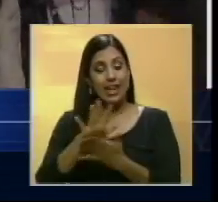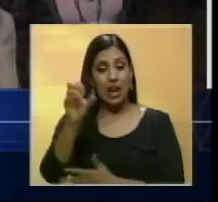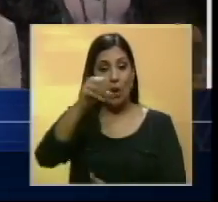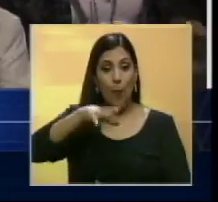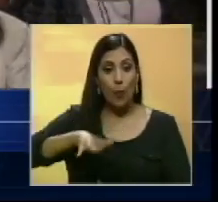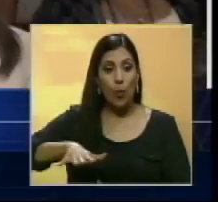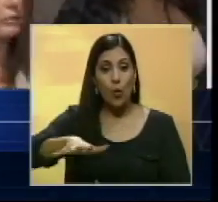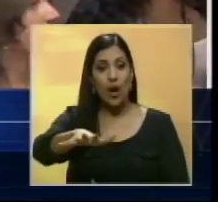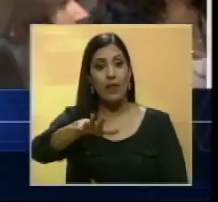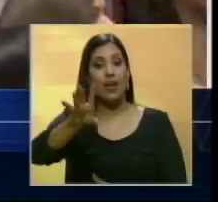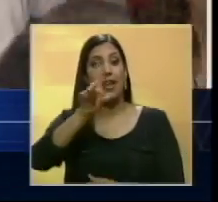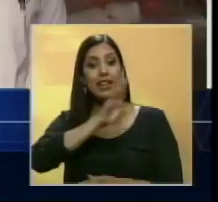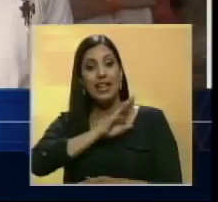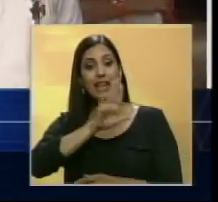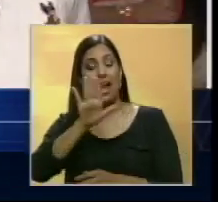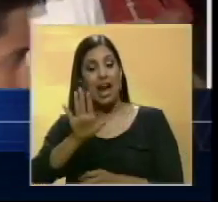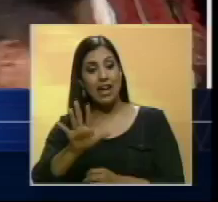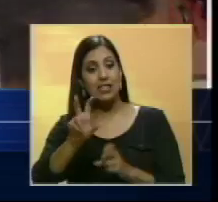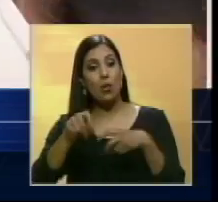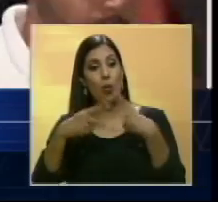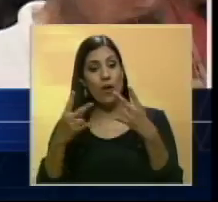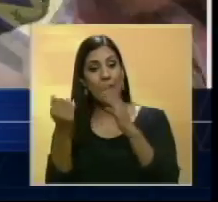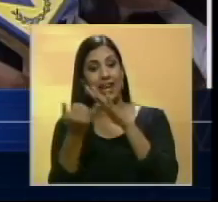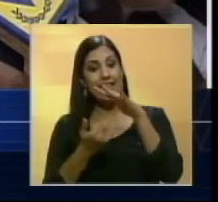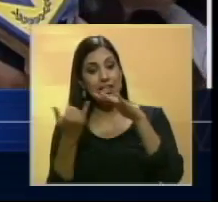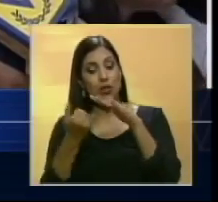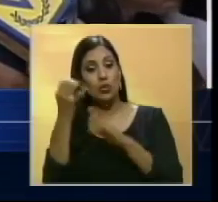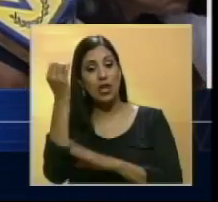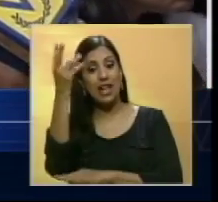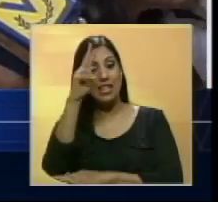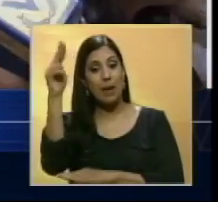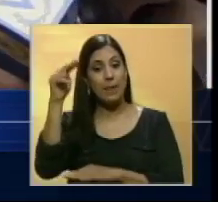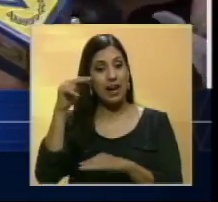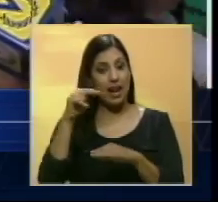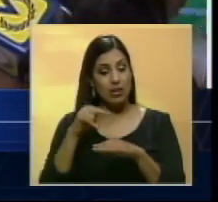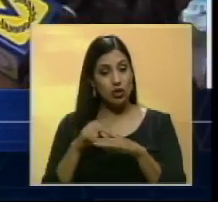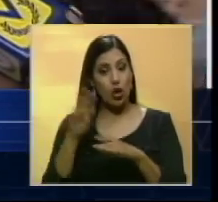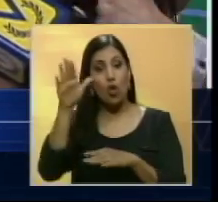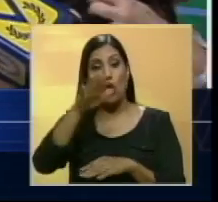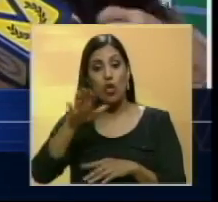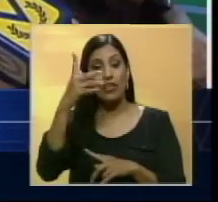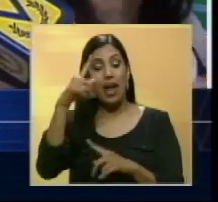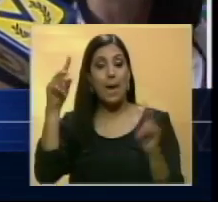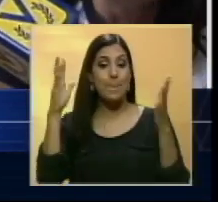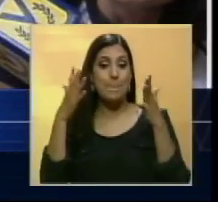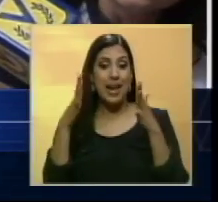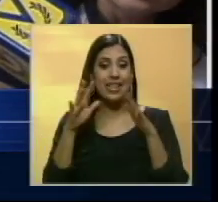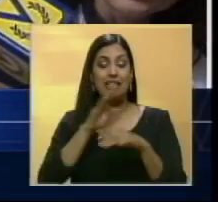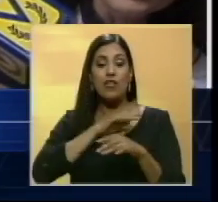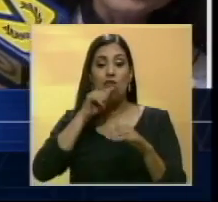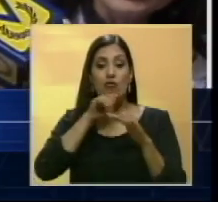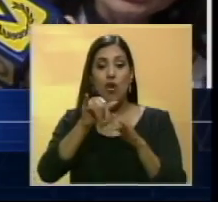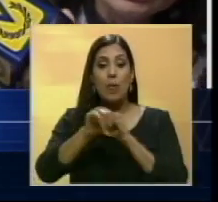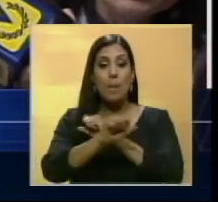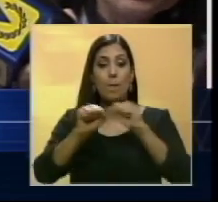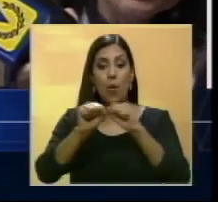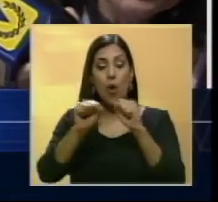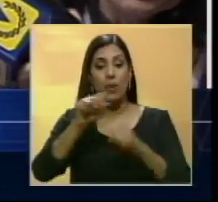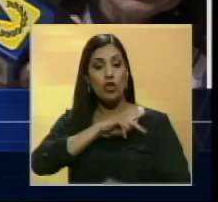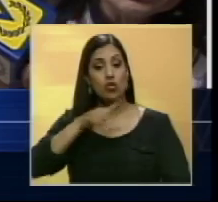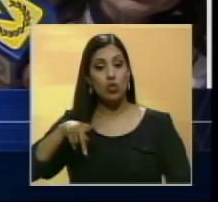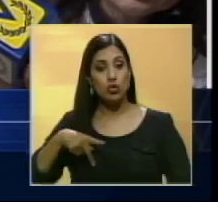pueblo es sometida, en este caso de una institución como la Asamblea Nacional, donde hay una presunta amenaza de bomba y donde hemos